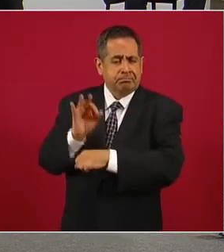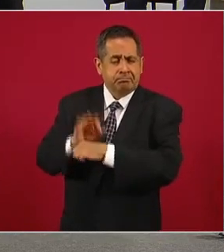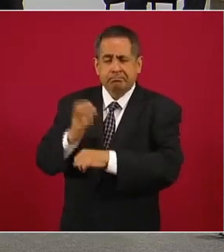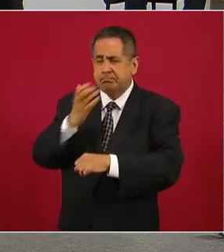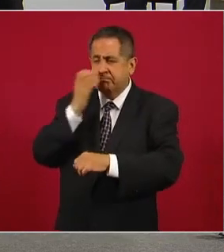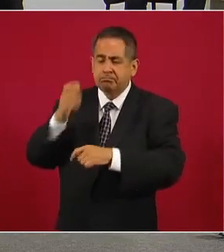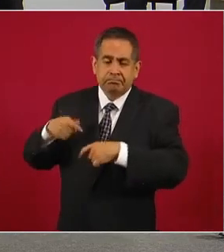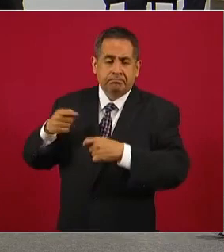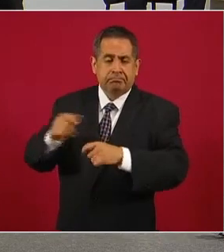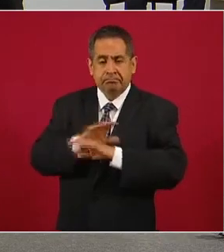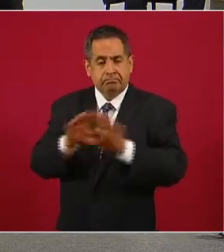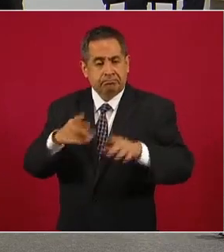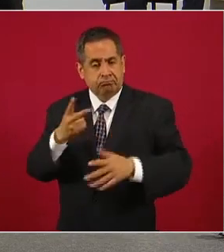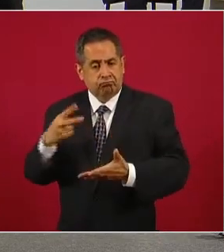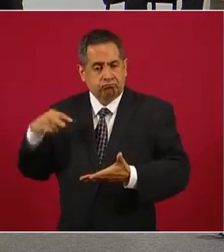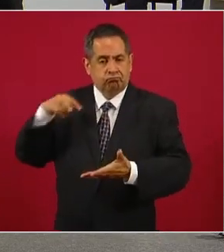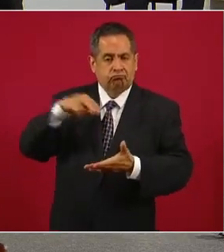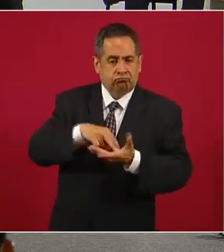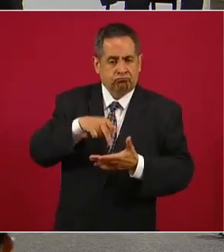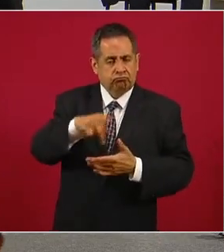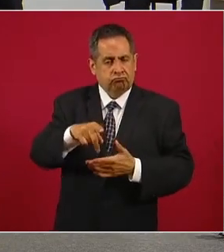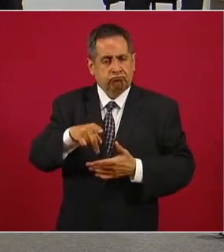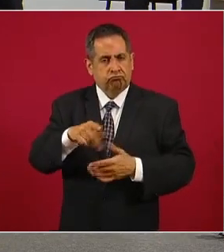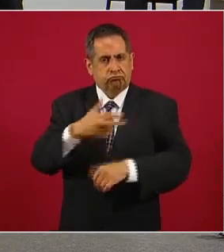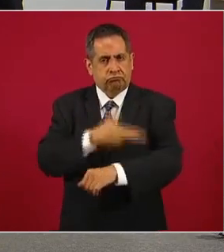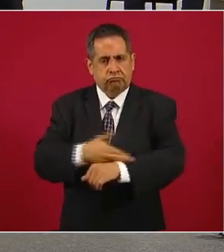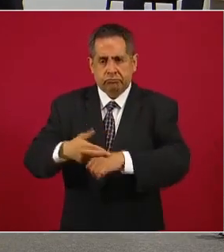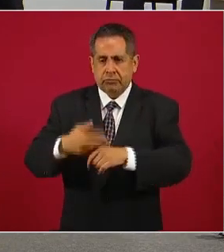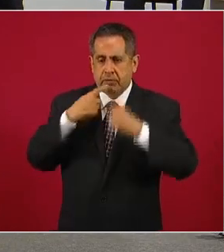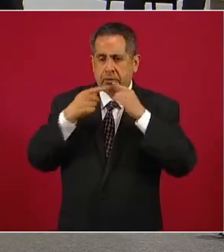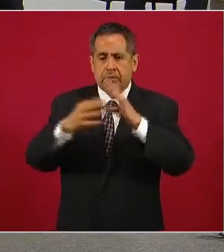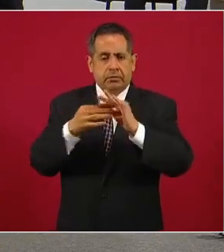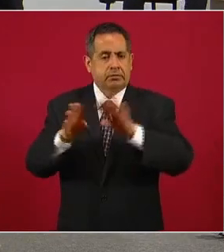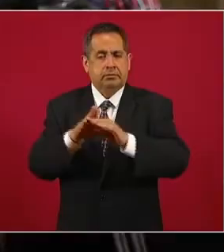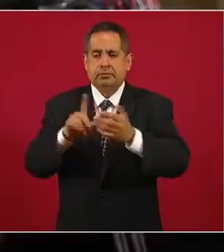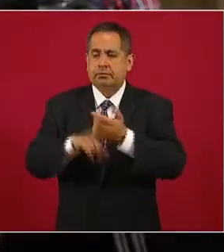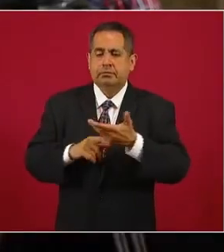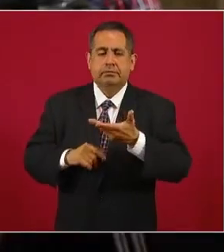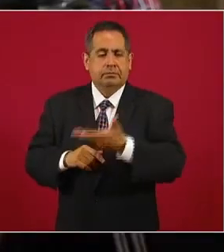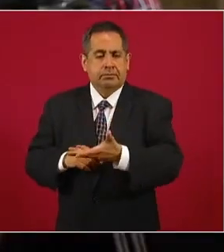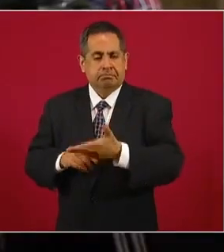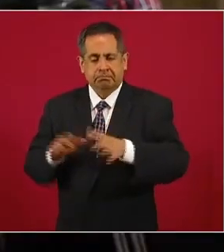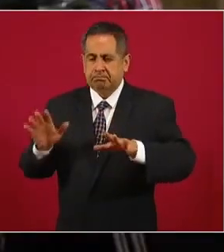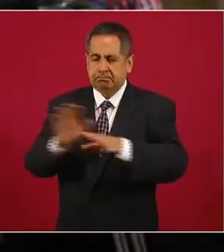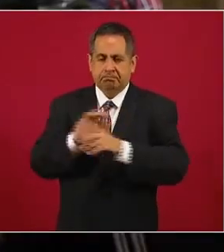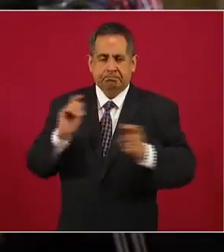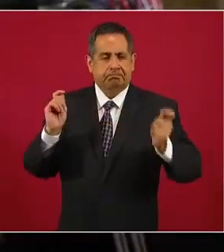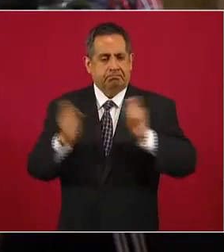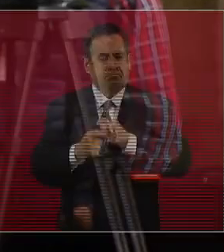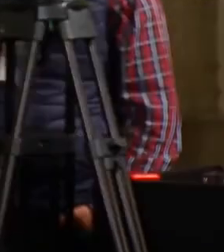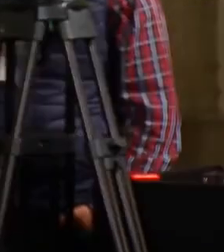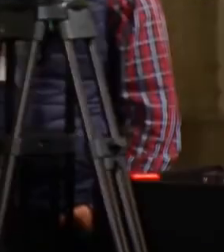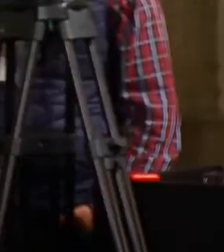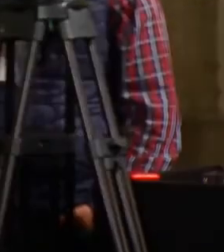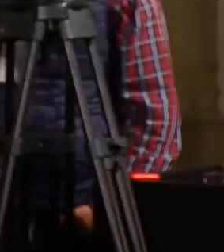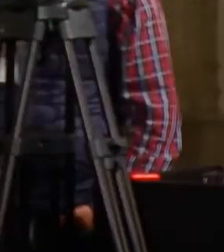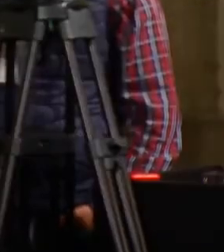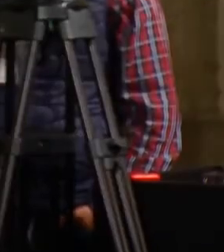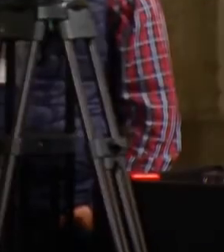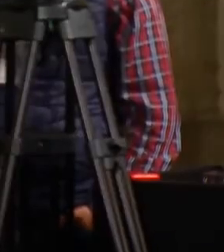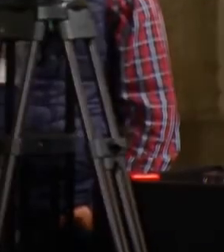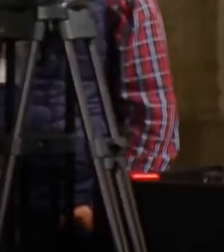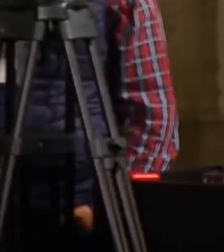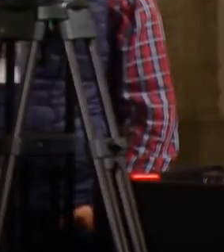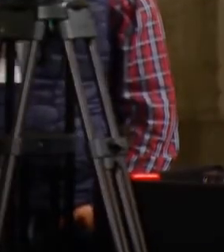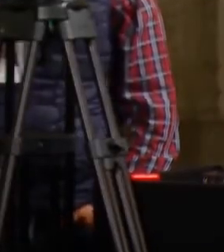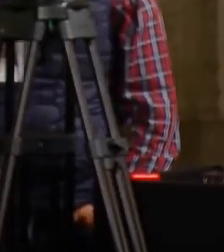tradición hasta que usted llegó, como lo ha dicho en este momento. Hubo un cambio, de verdad, los fueron escuchados estos indígenas y se